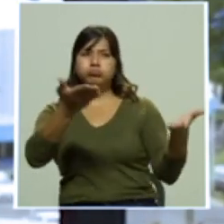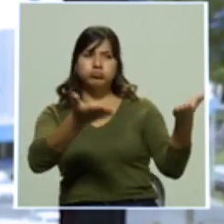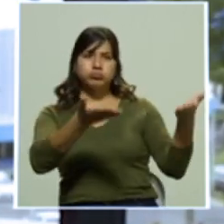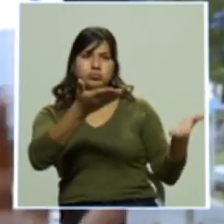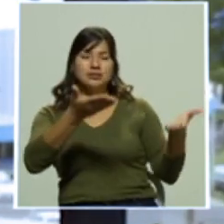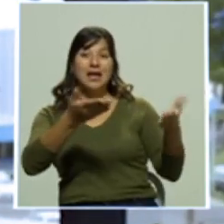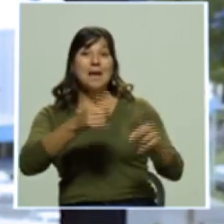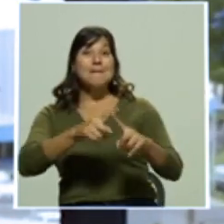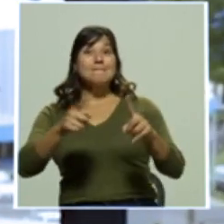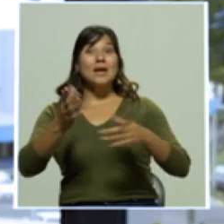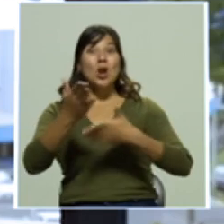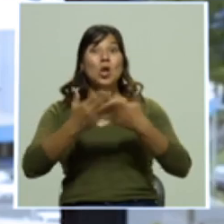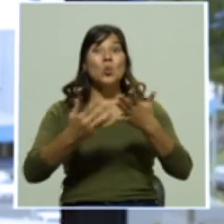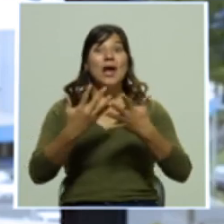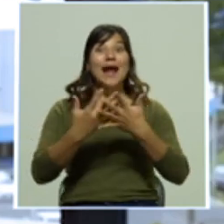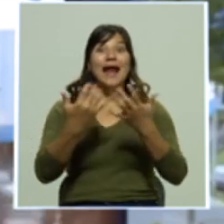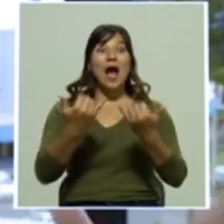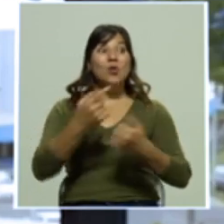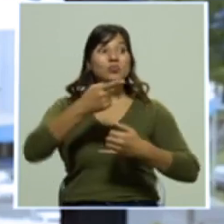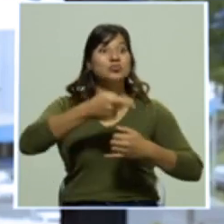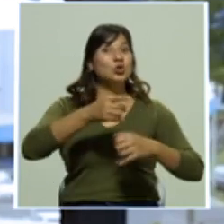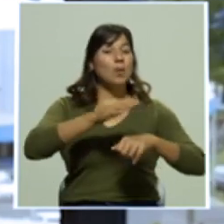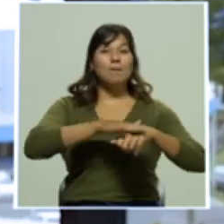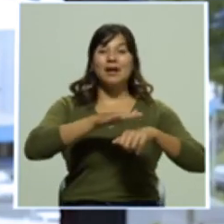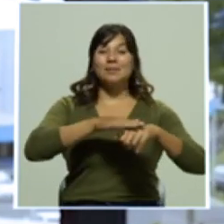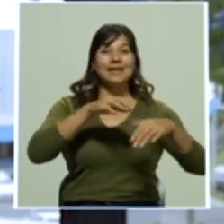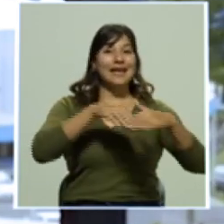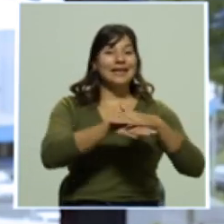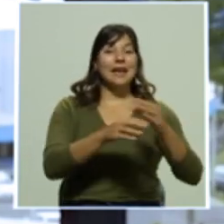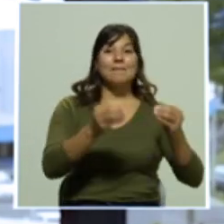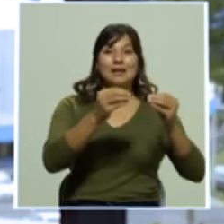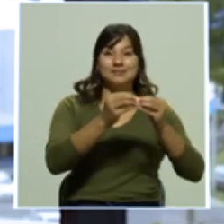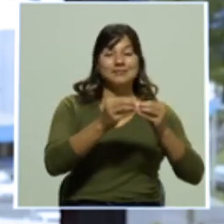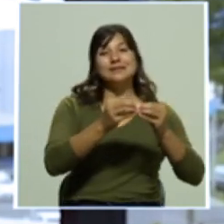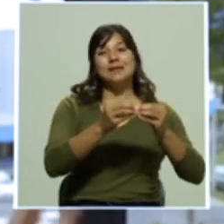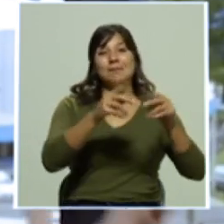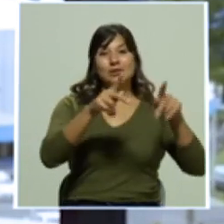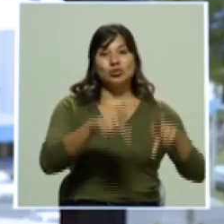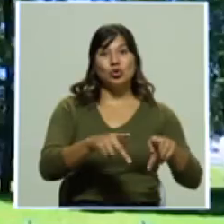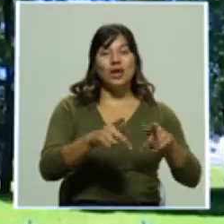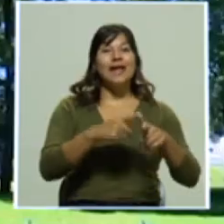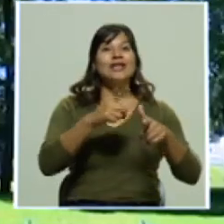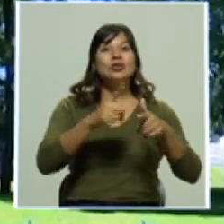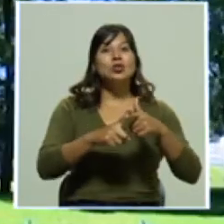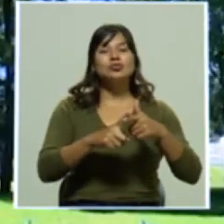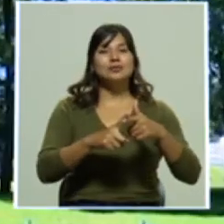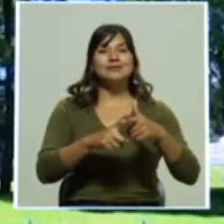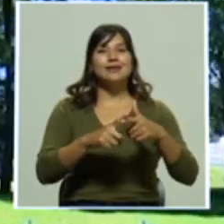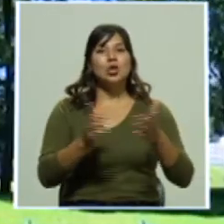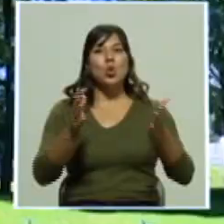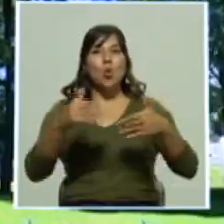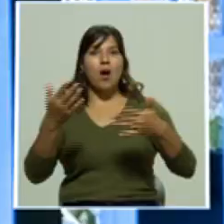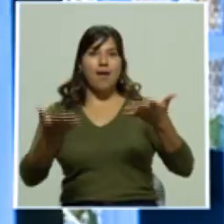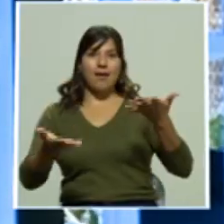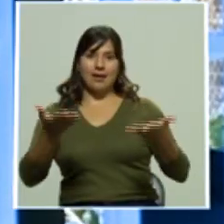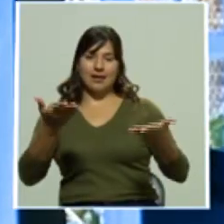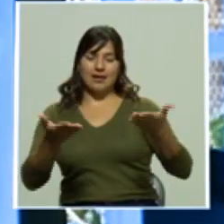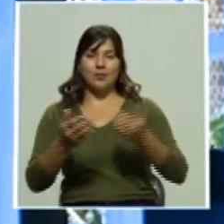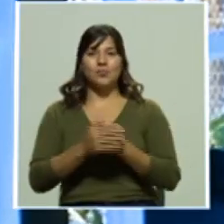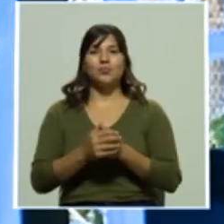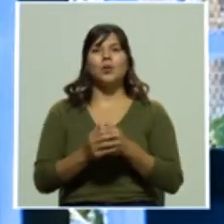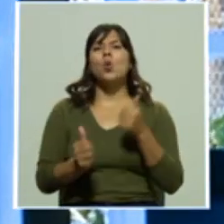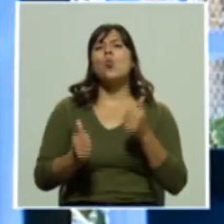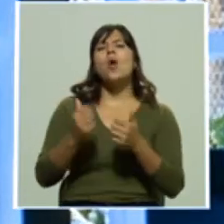en algunos de los centros, estos cierres no toman en cuenta esa visión integral. Estas son las cárceles que no